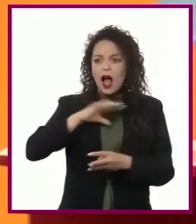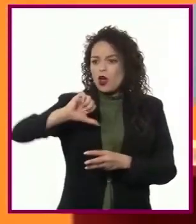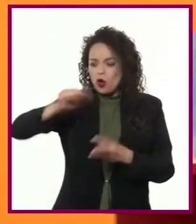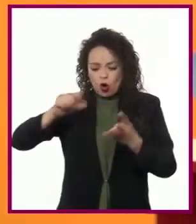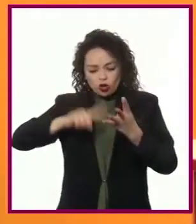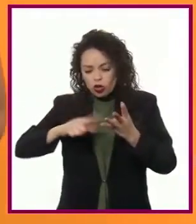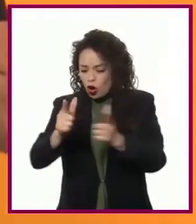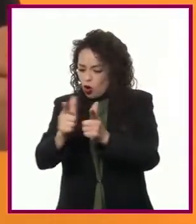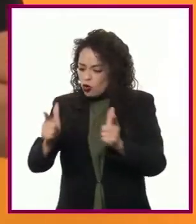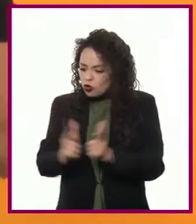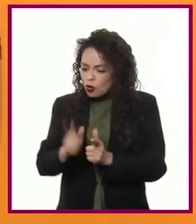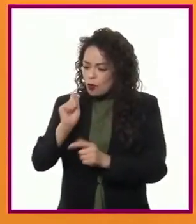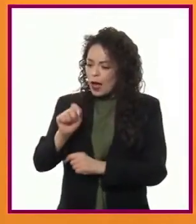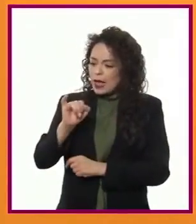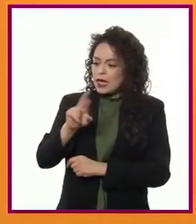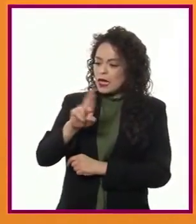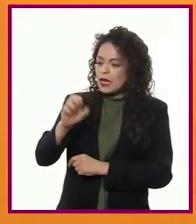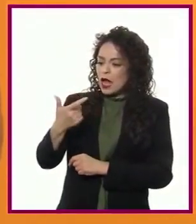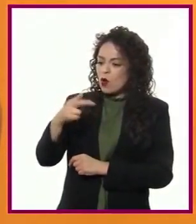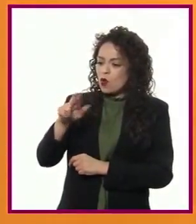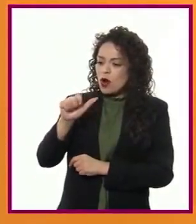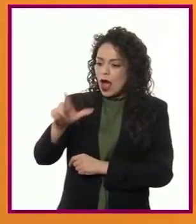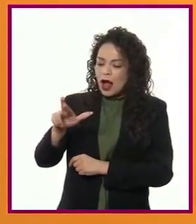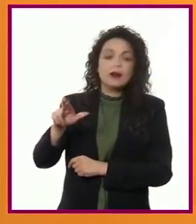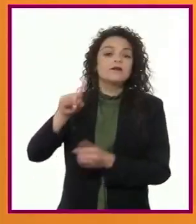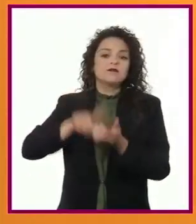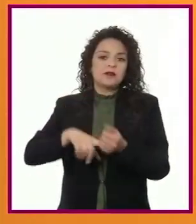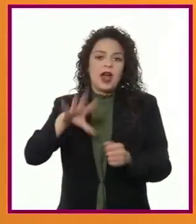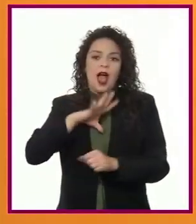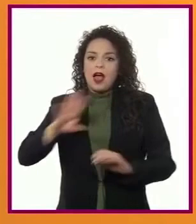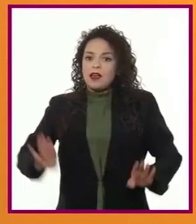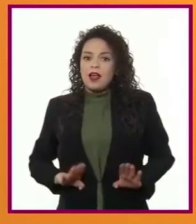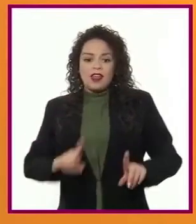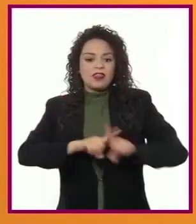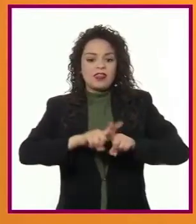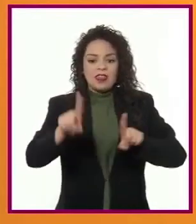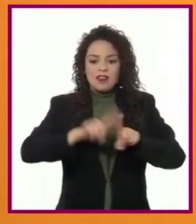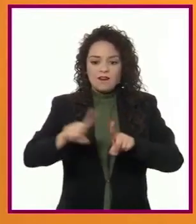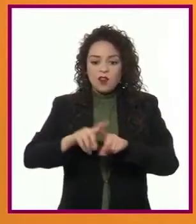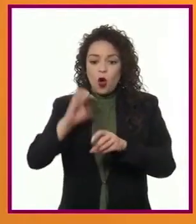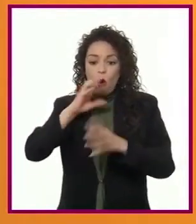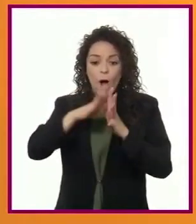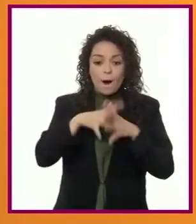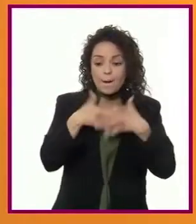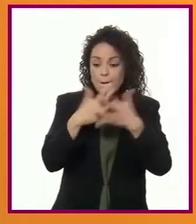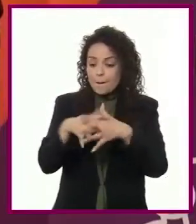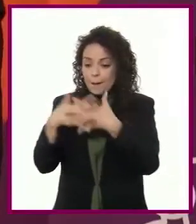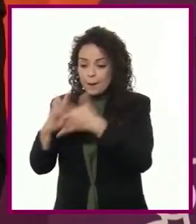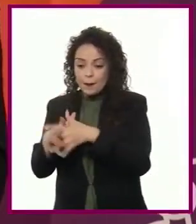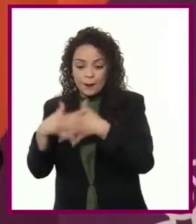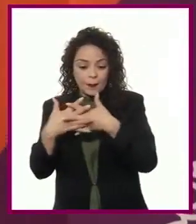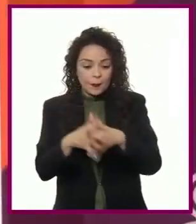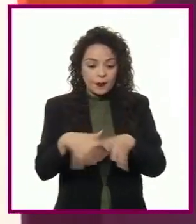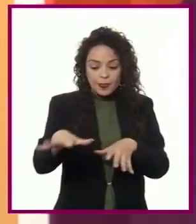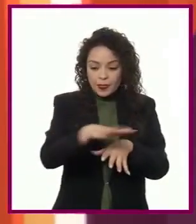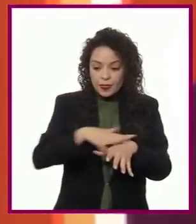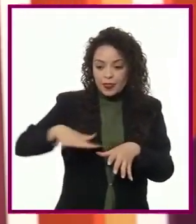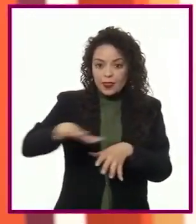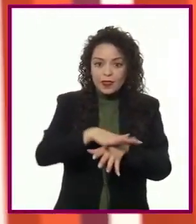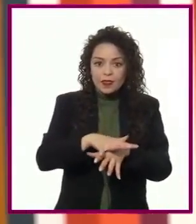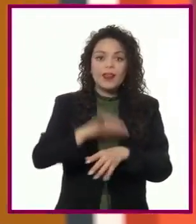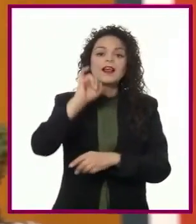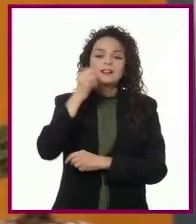galaxias irregulares que bien podrían poseer características distintas o combinadas entre sí.